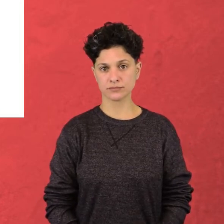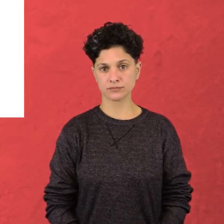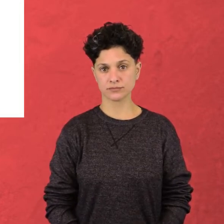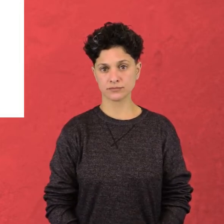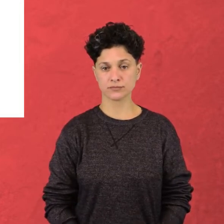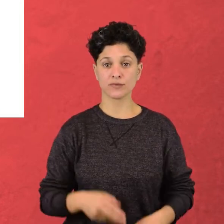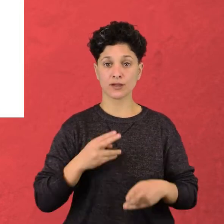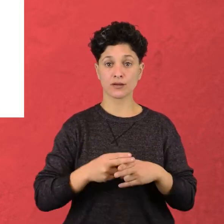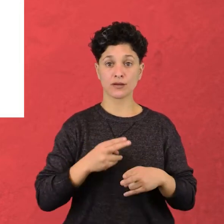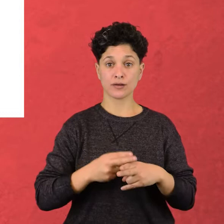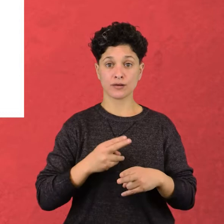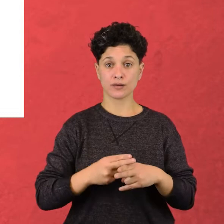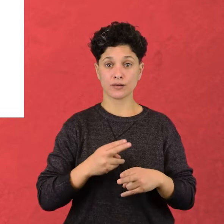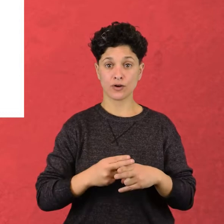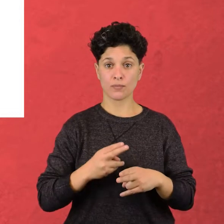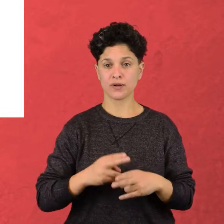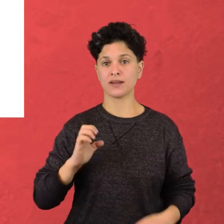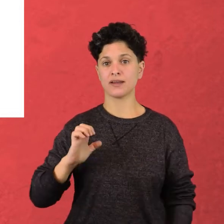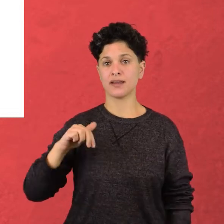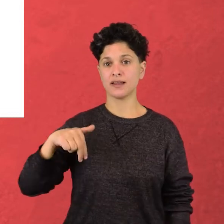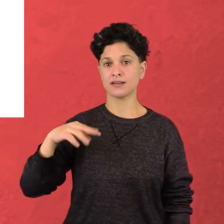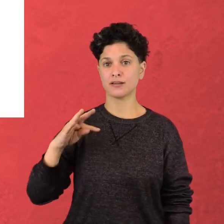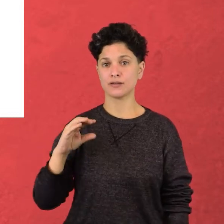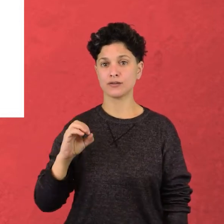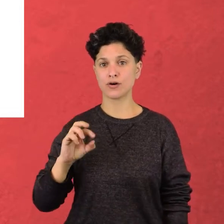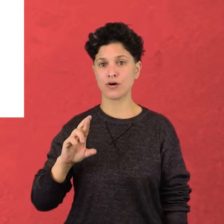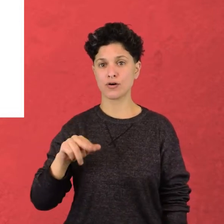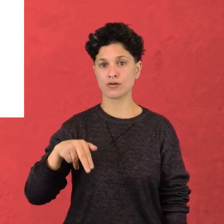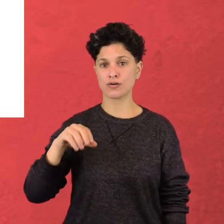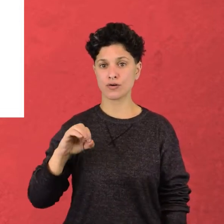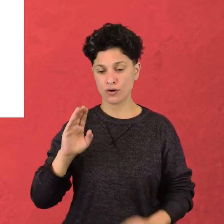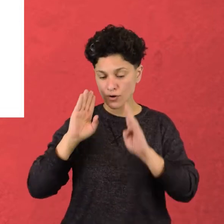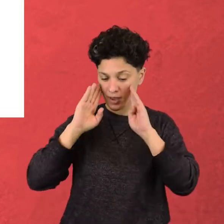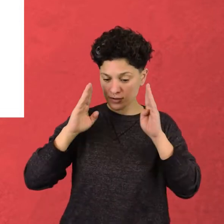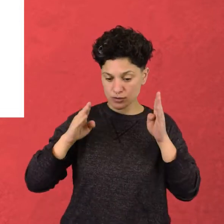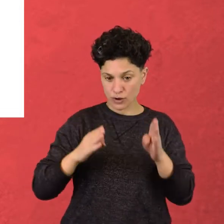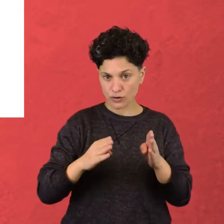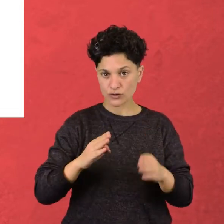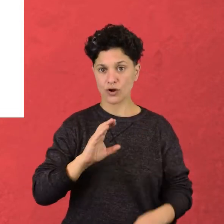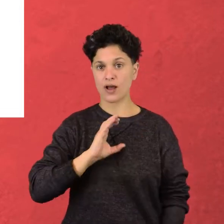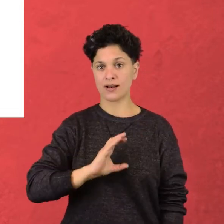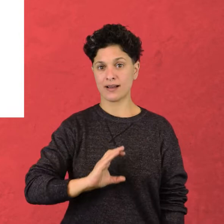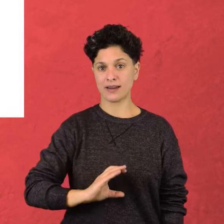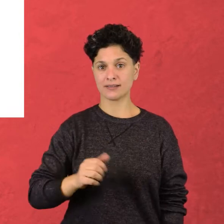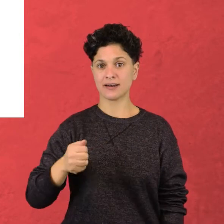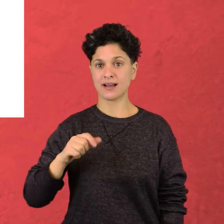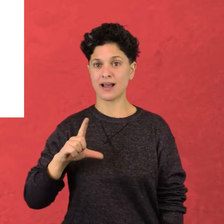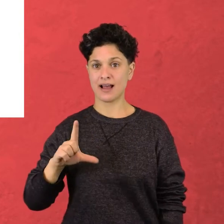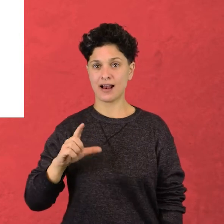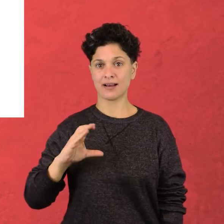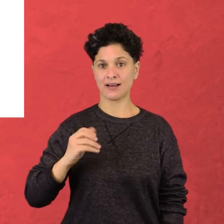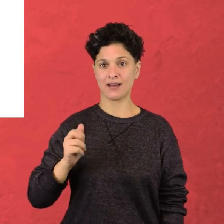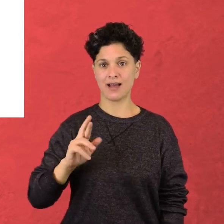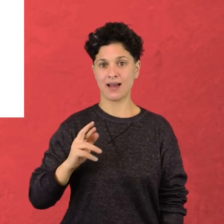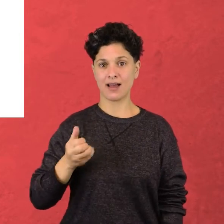en torno al carácter